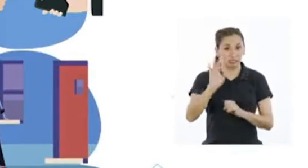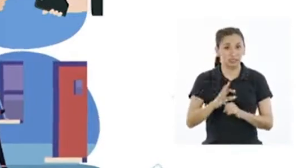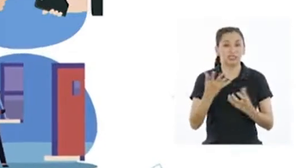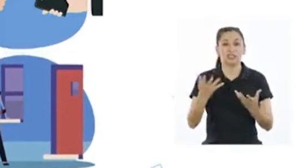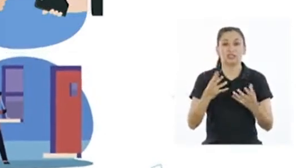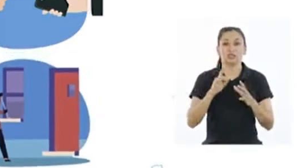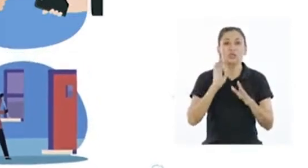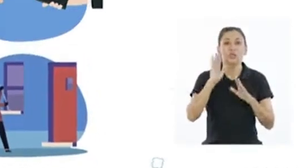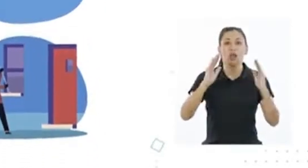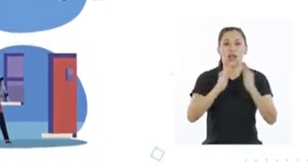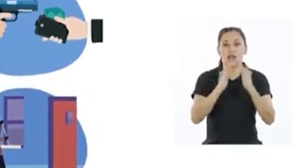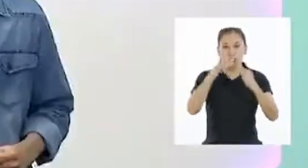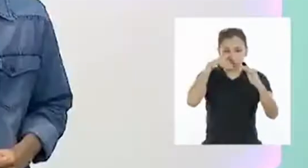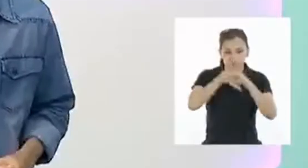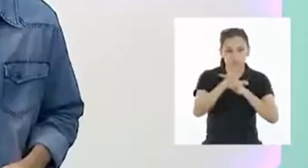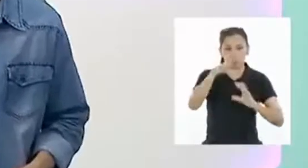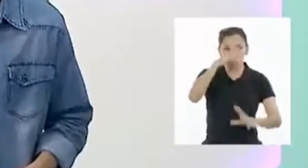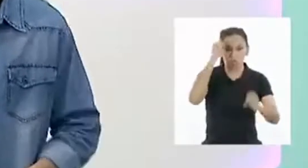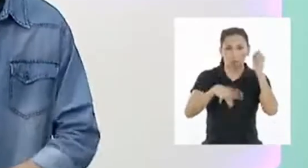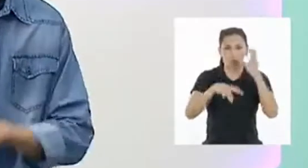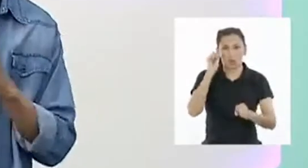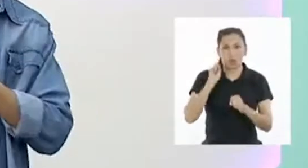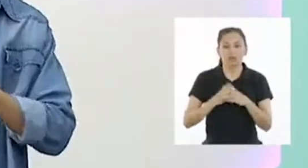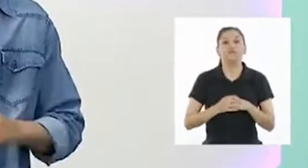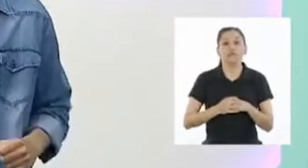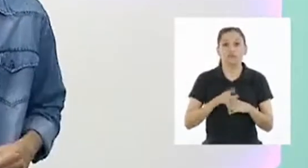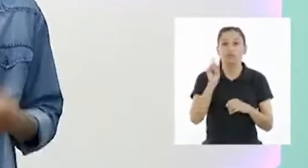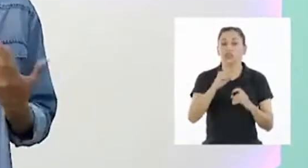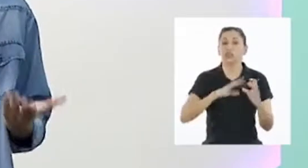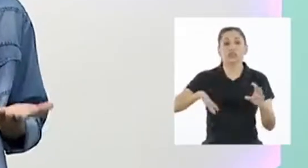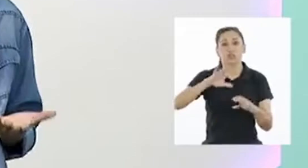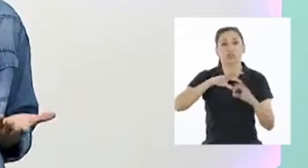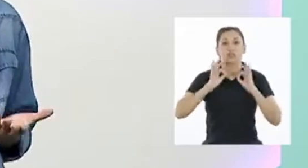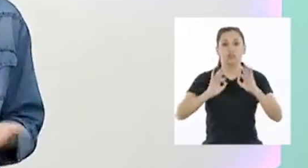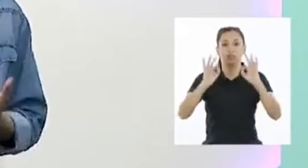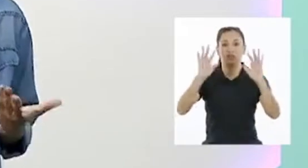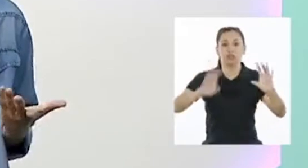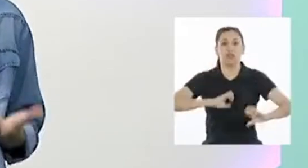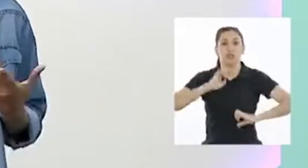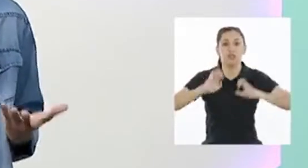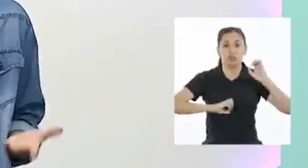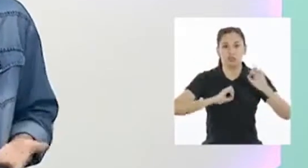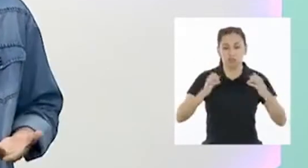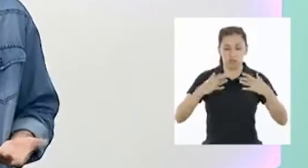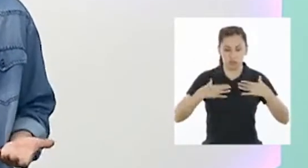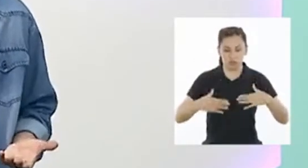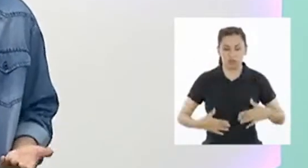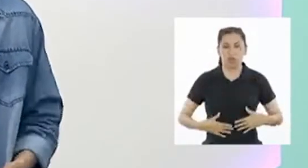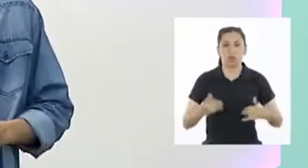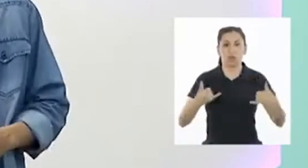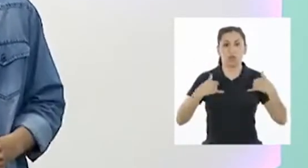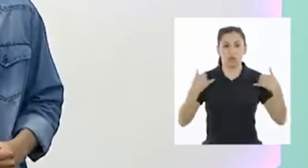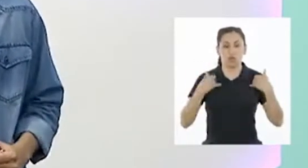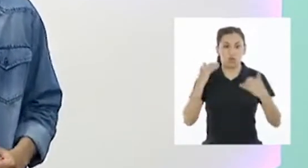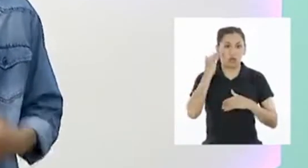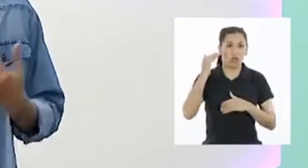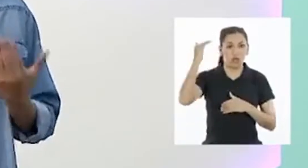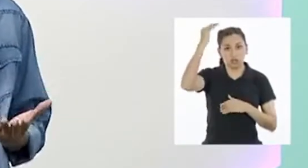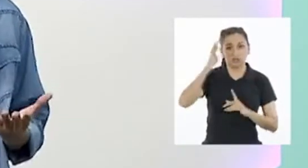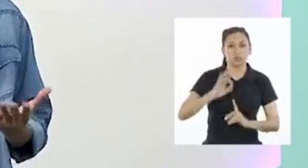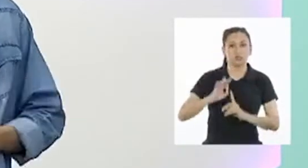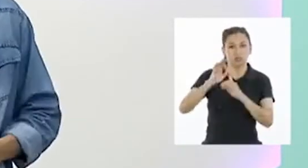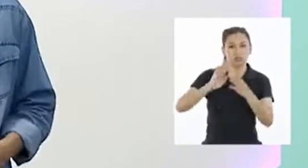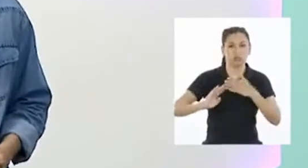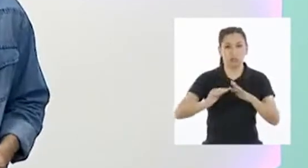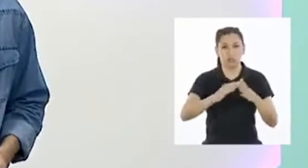robo a su vivienda. Estas acciones delictivas atentan contra la seguridad física y emocional de jóvenes y adultos, principalmente en